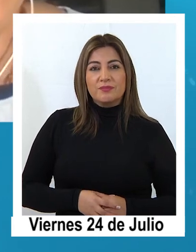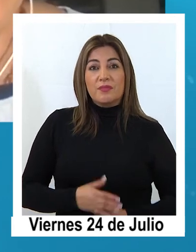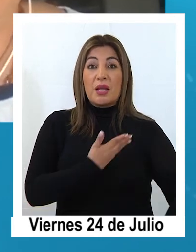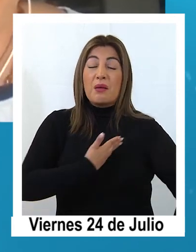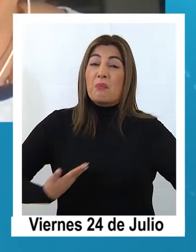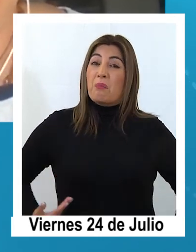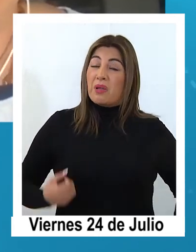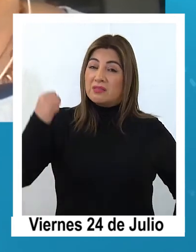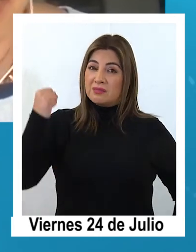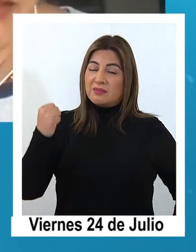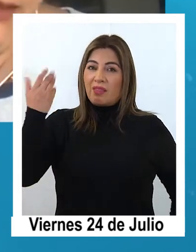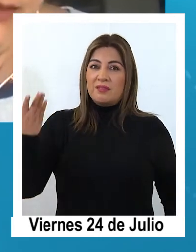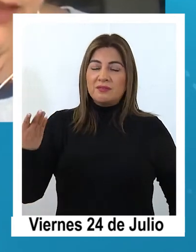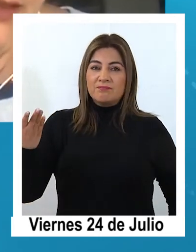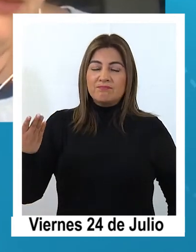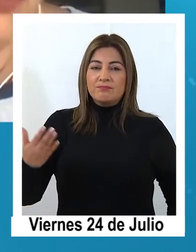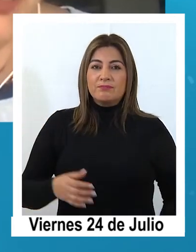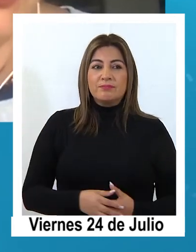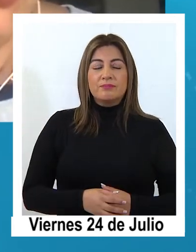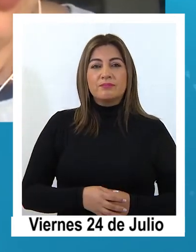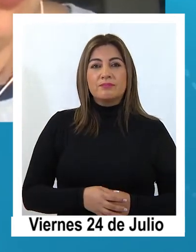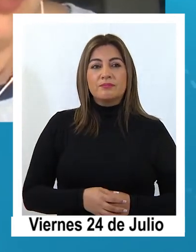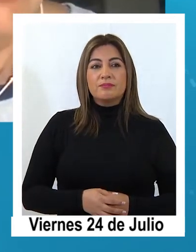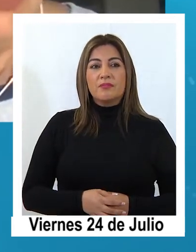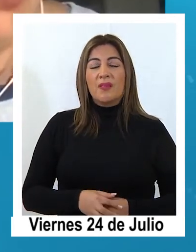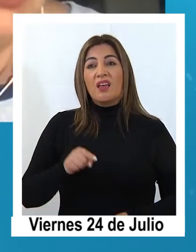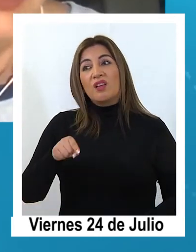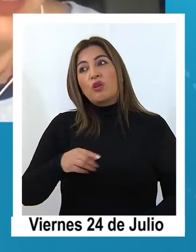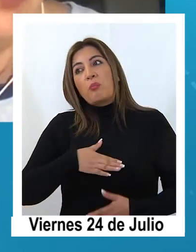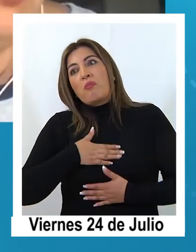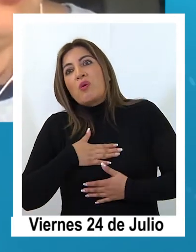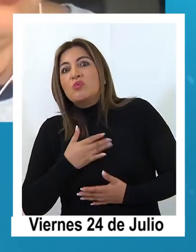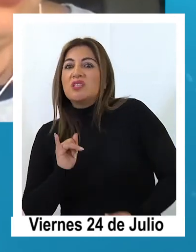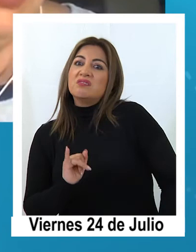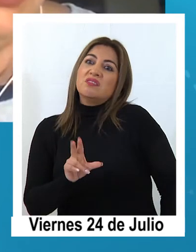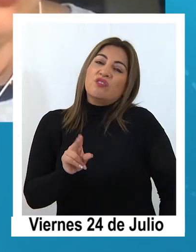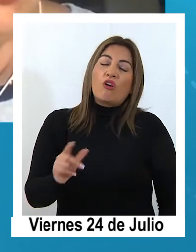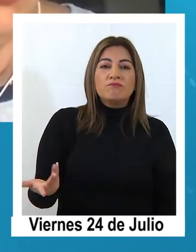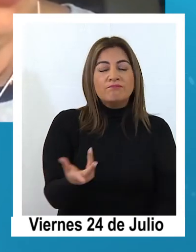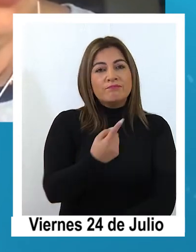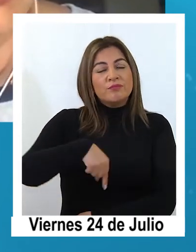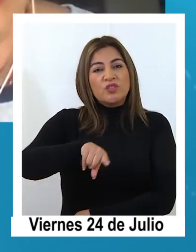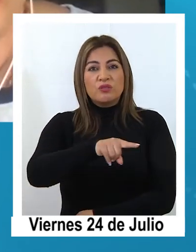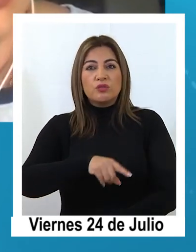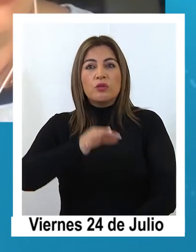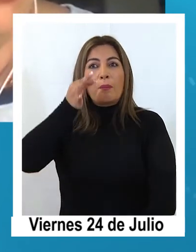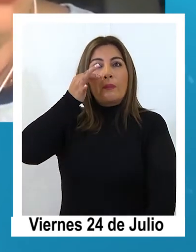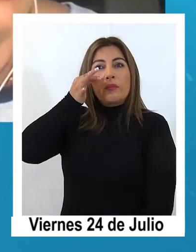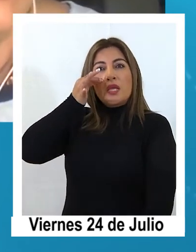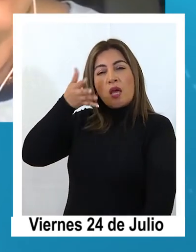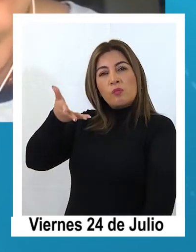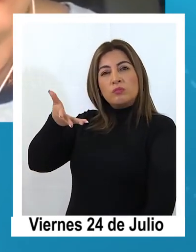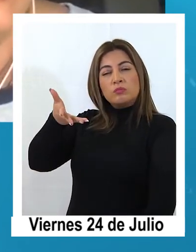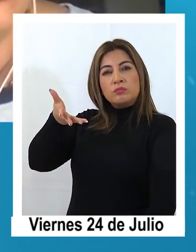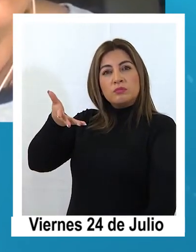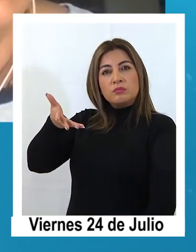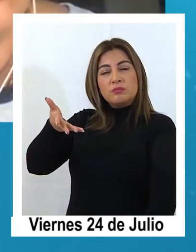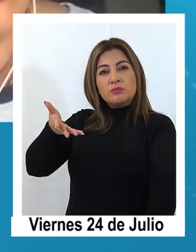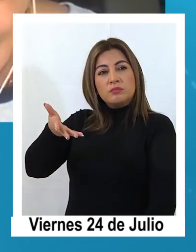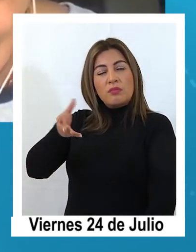Piñera nunca, o sea, porque esto no es lo que a mí me gustaría o no, ¿no? Si nosotros observamos qué